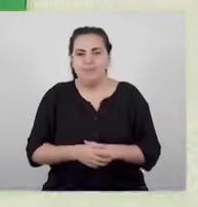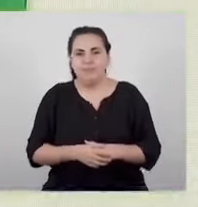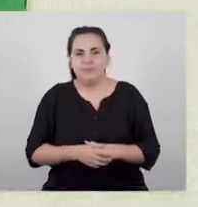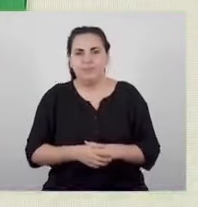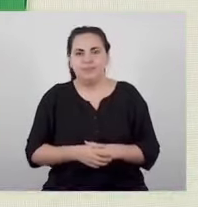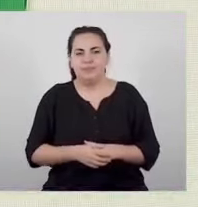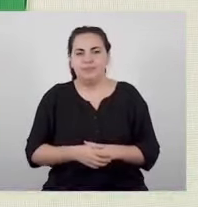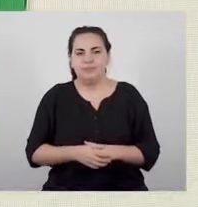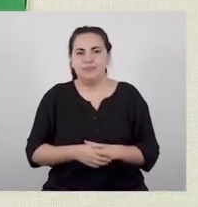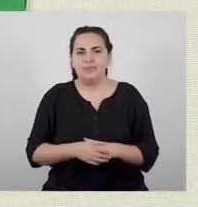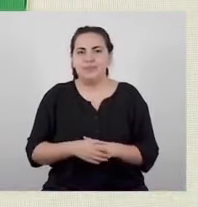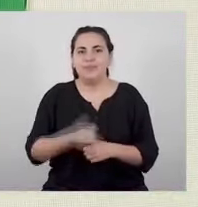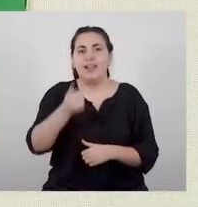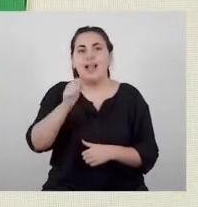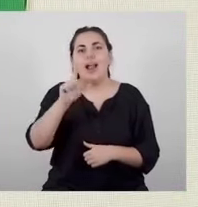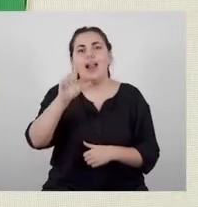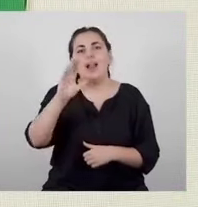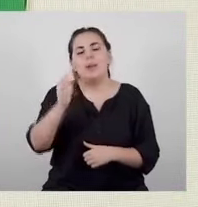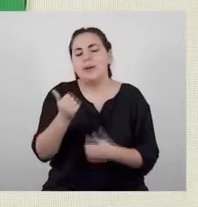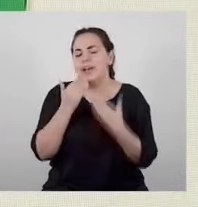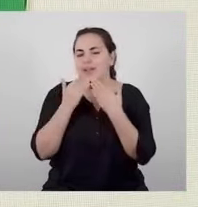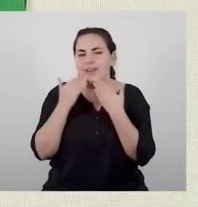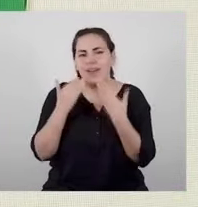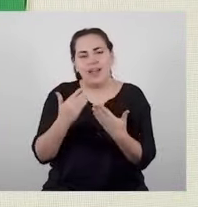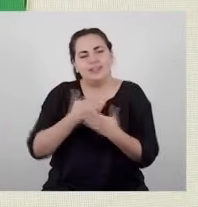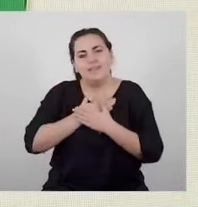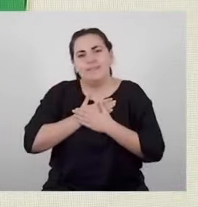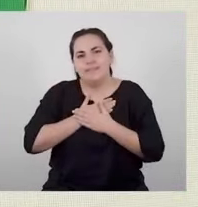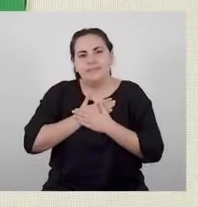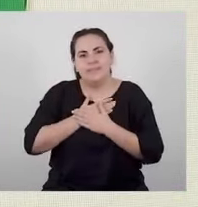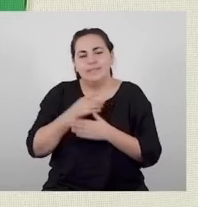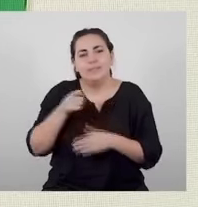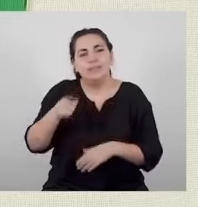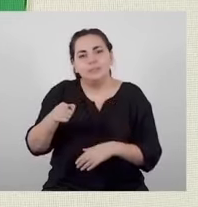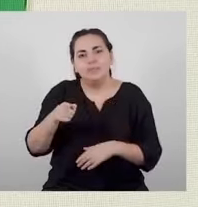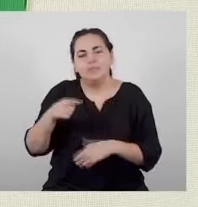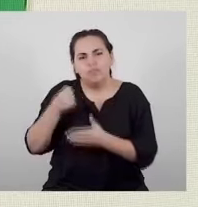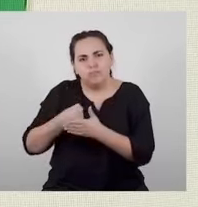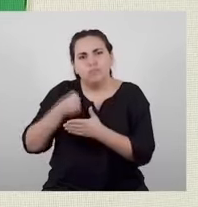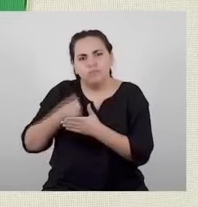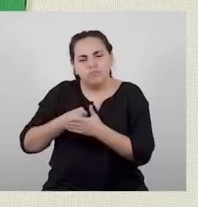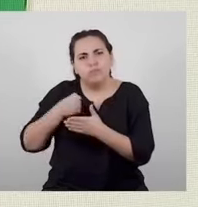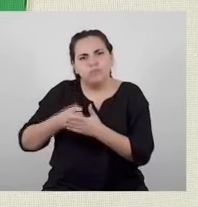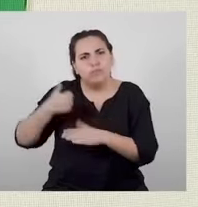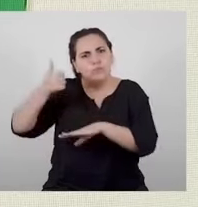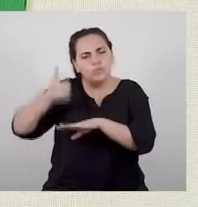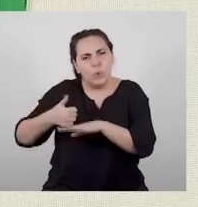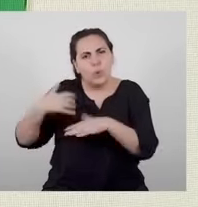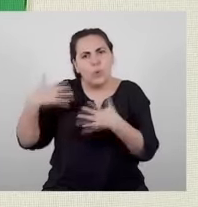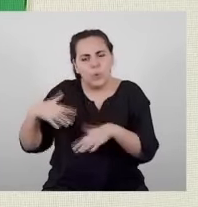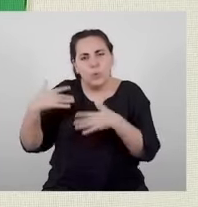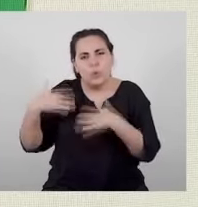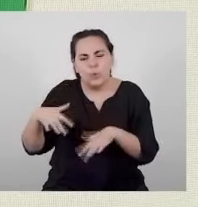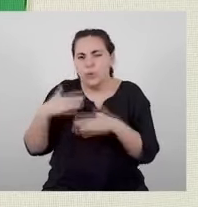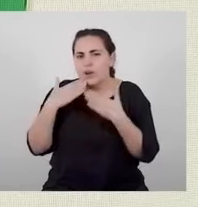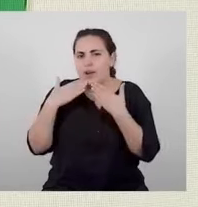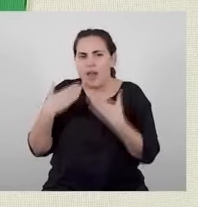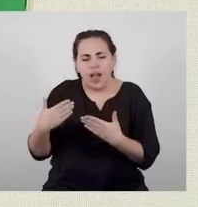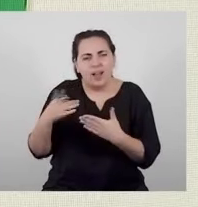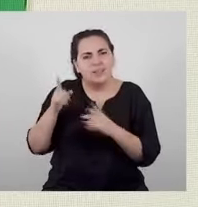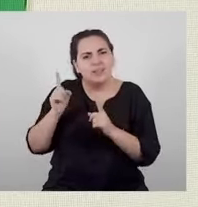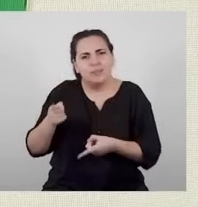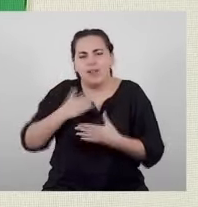gracias Alba querida por la constancia por la presencia y por la por el